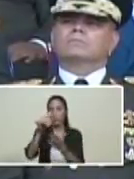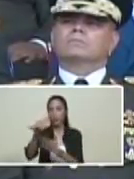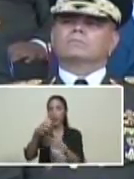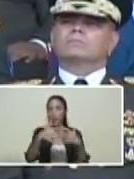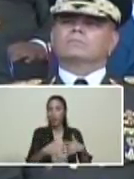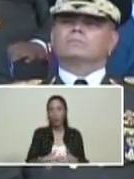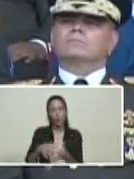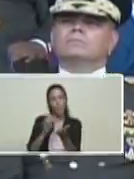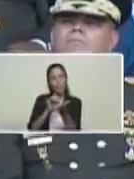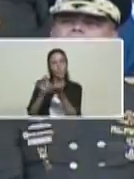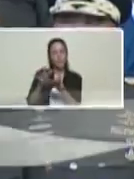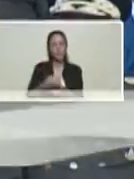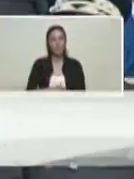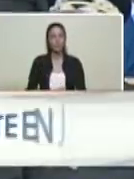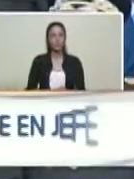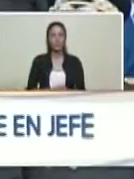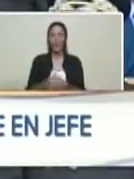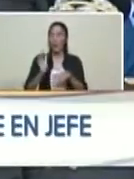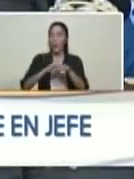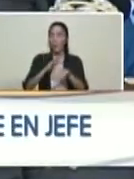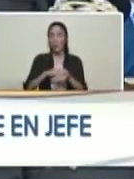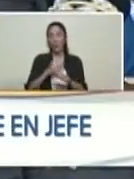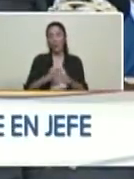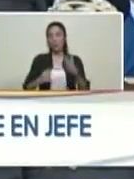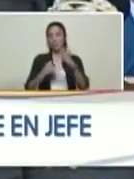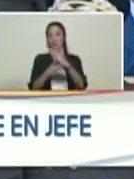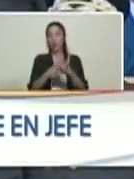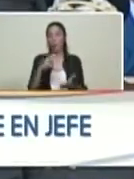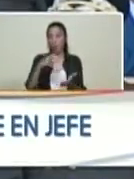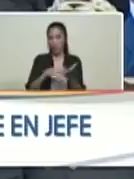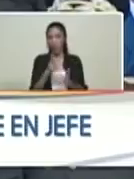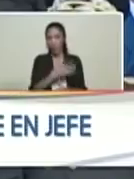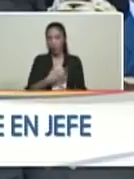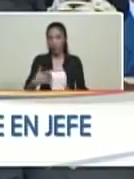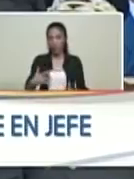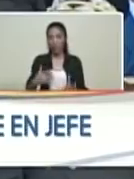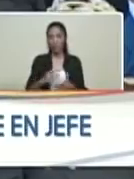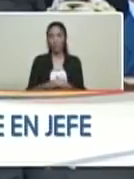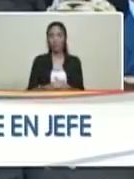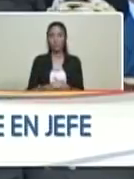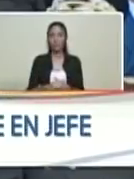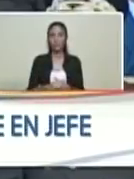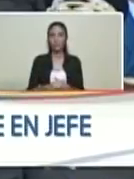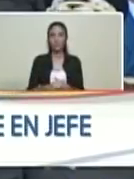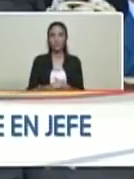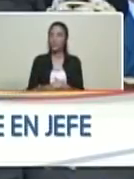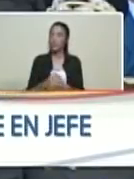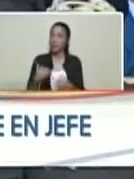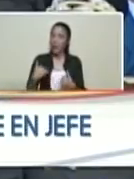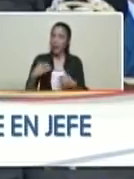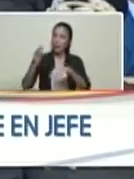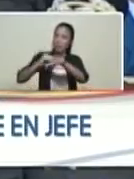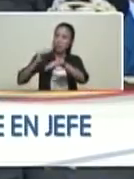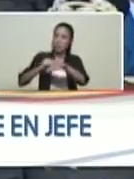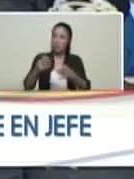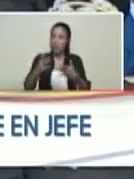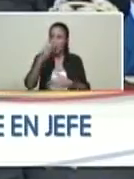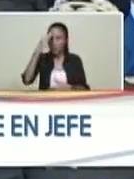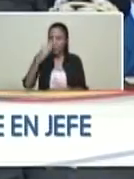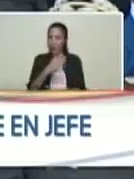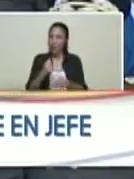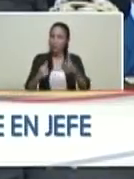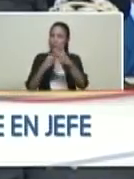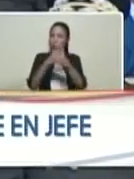expulsado por intervencionista y golpista lo han dicho han llamado a la fuerza armada a dar un golpe de